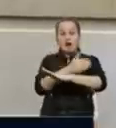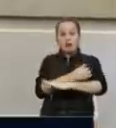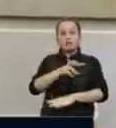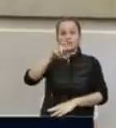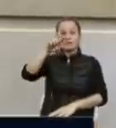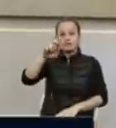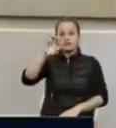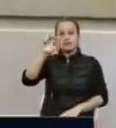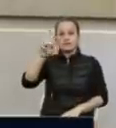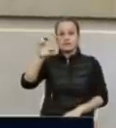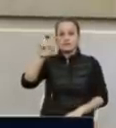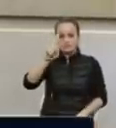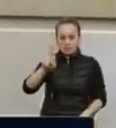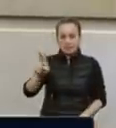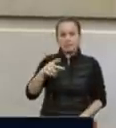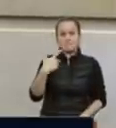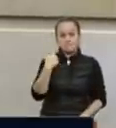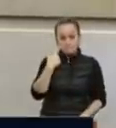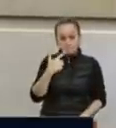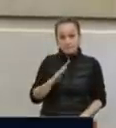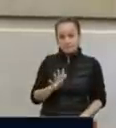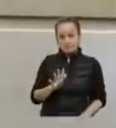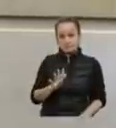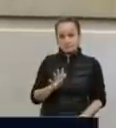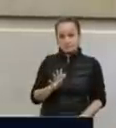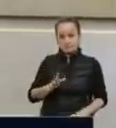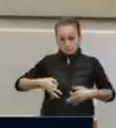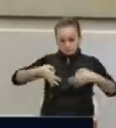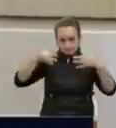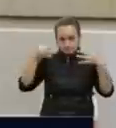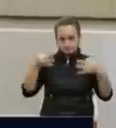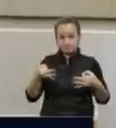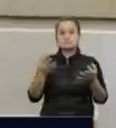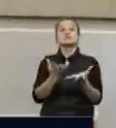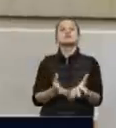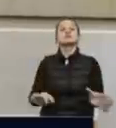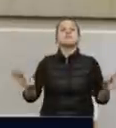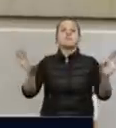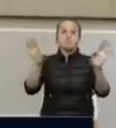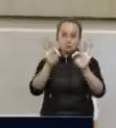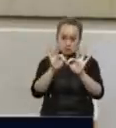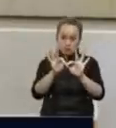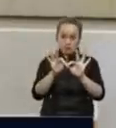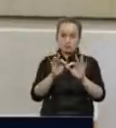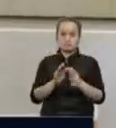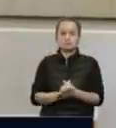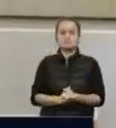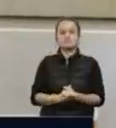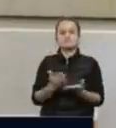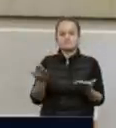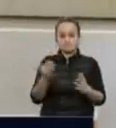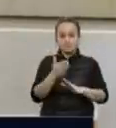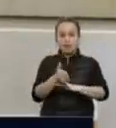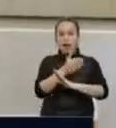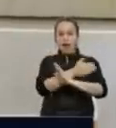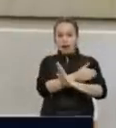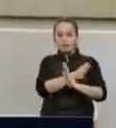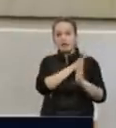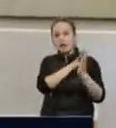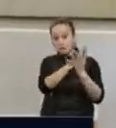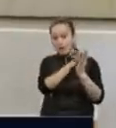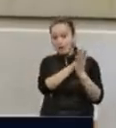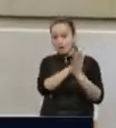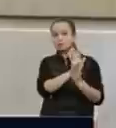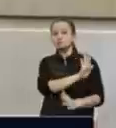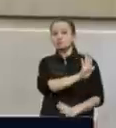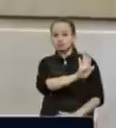Pérez, me parece que es realmente importante. Porque como lo afirmaron ustedes, como